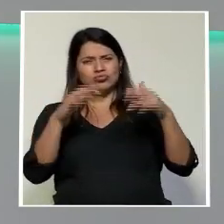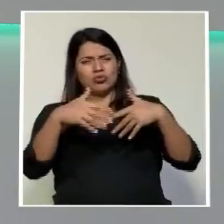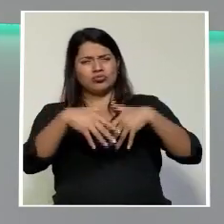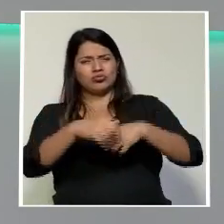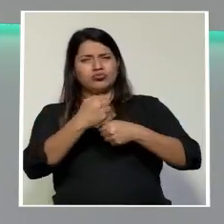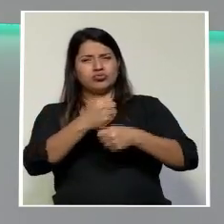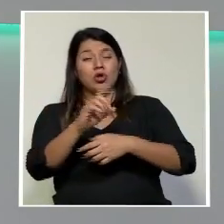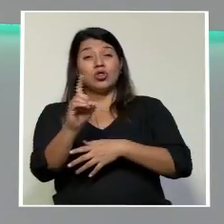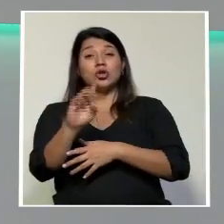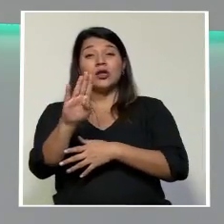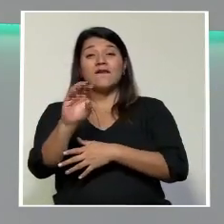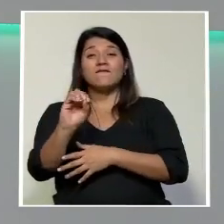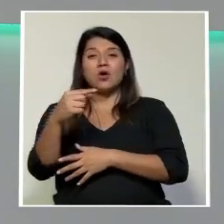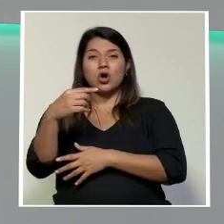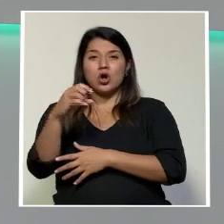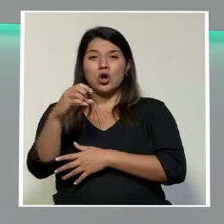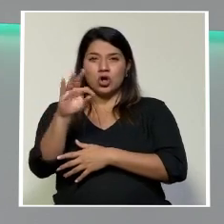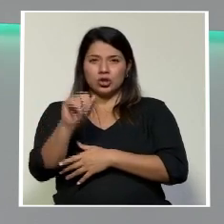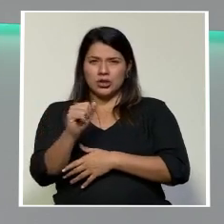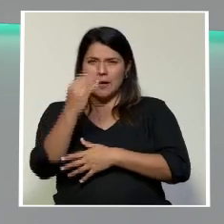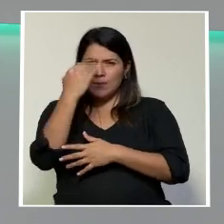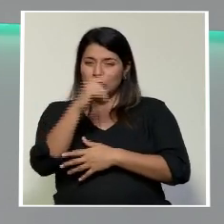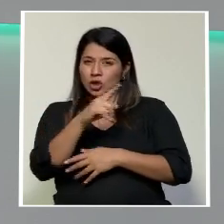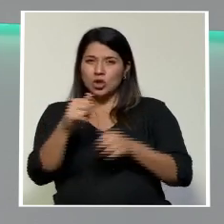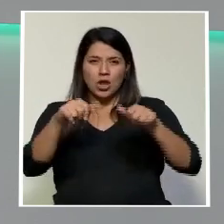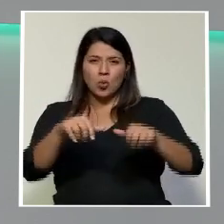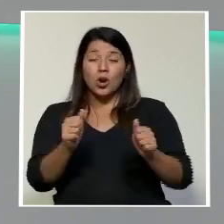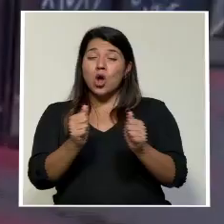para protestar contra la impunidad policial